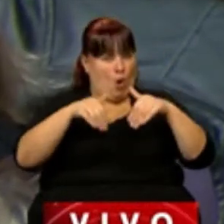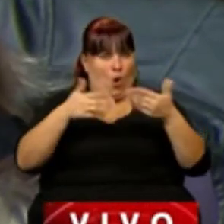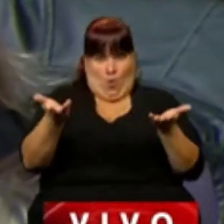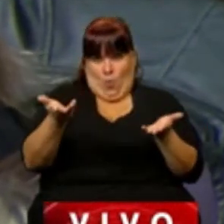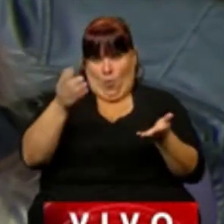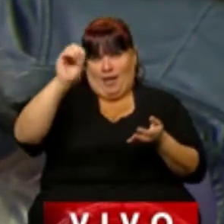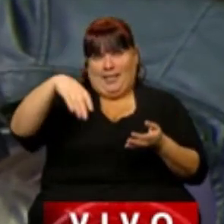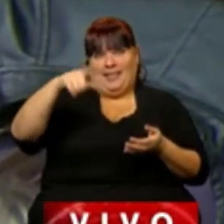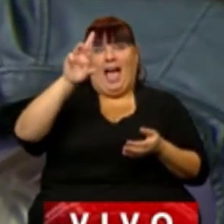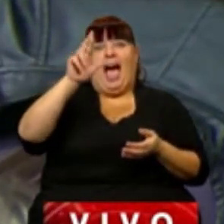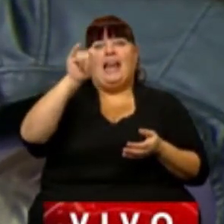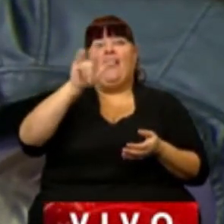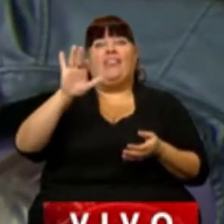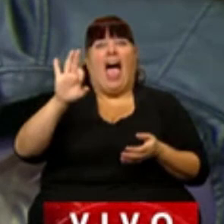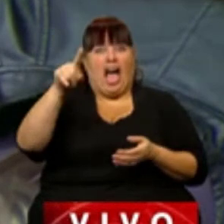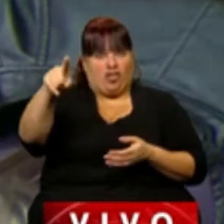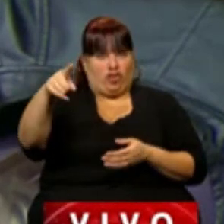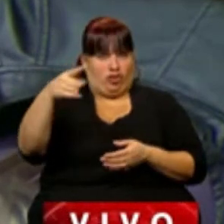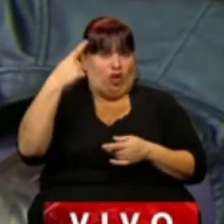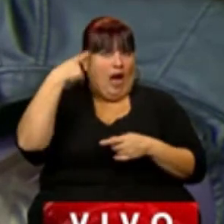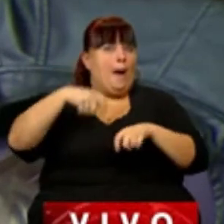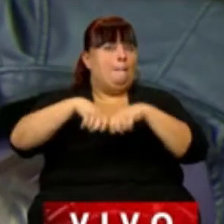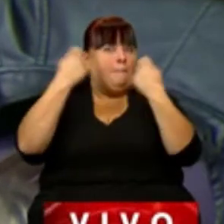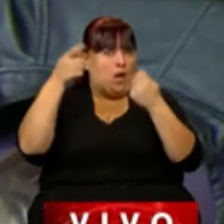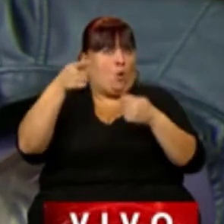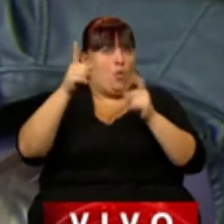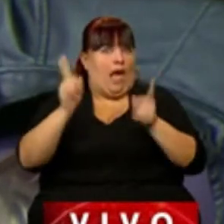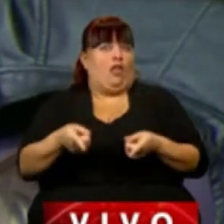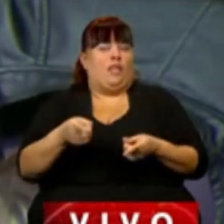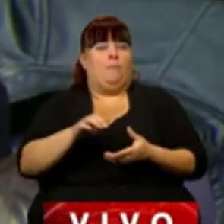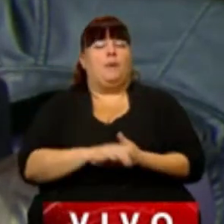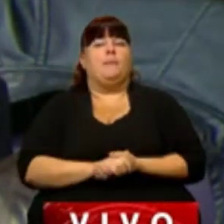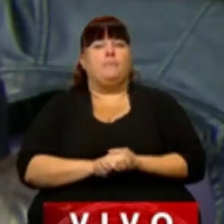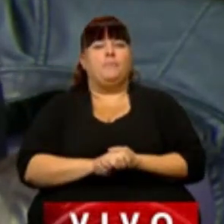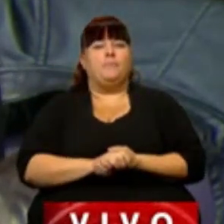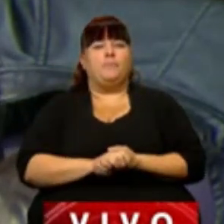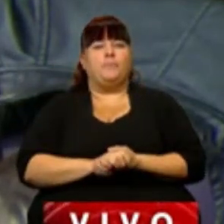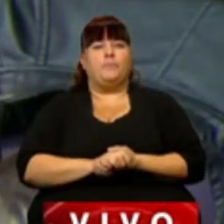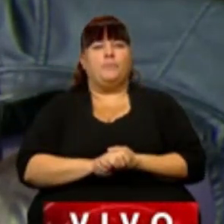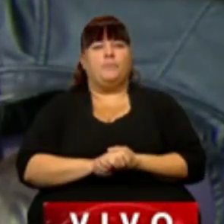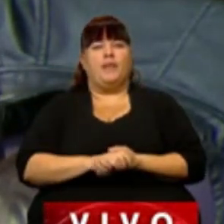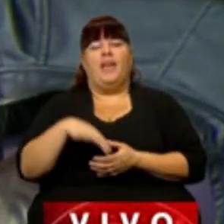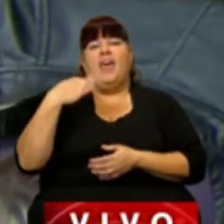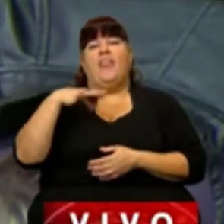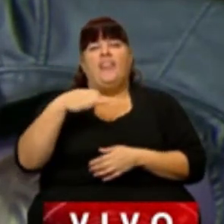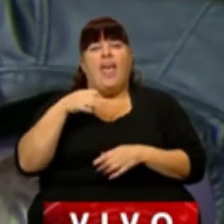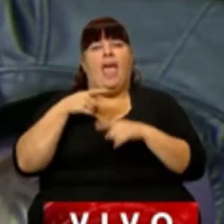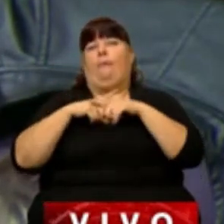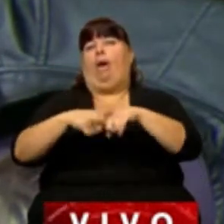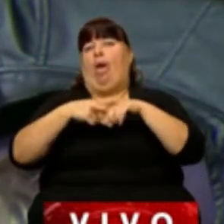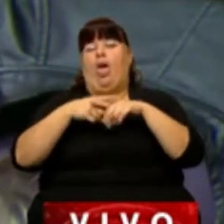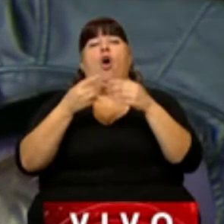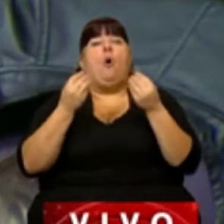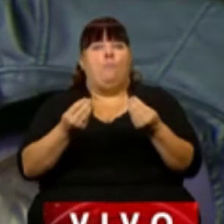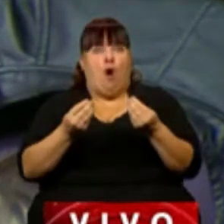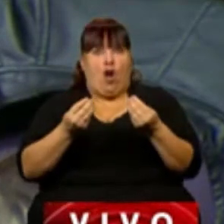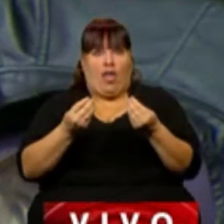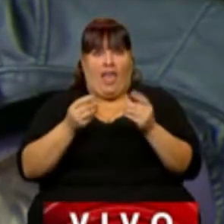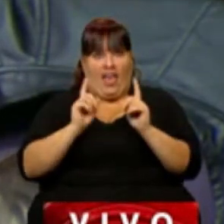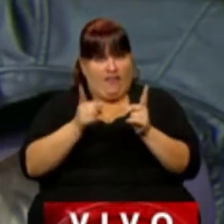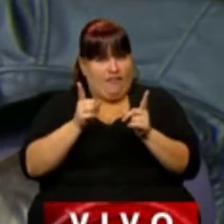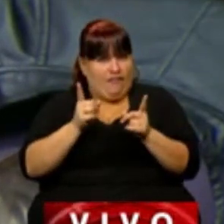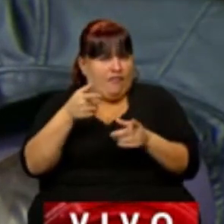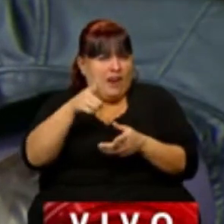acá está Florencio Randazzo, ha sido un claro perjudicado de eso. tuvo que discutirlo, ¿por qué va a seguir